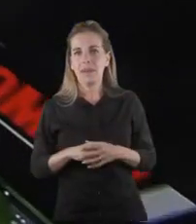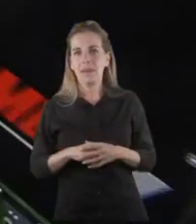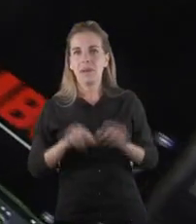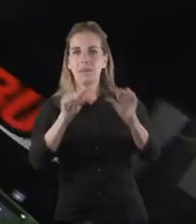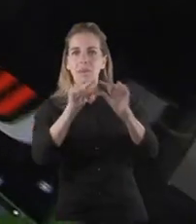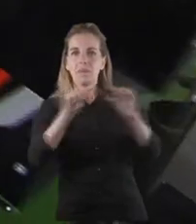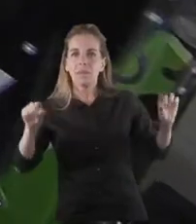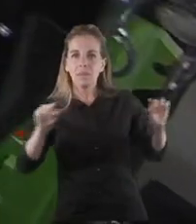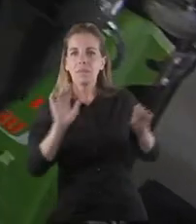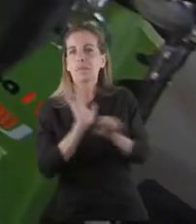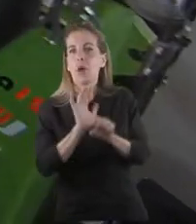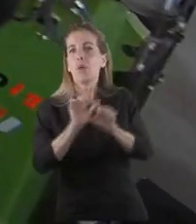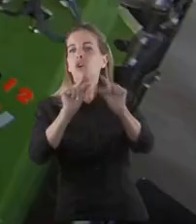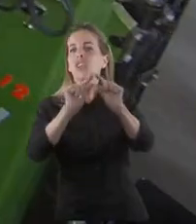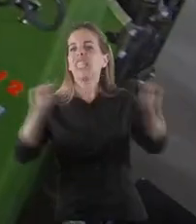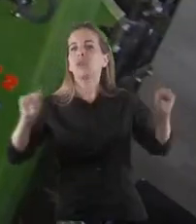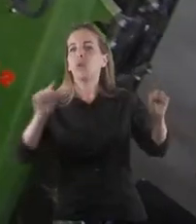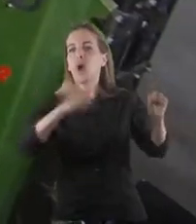que